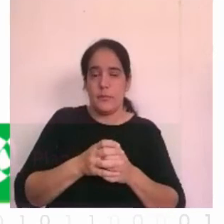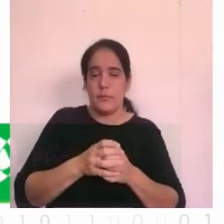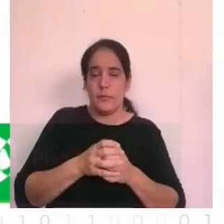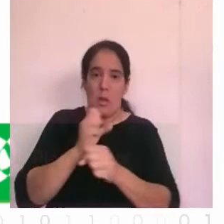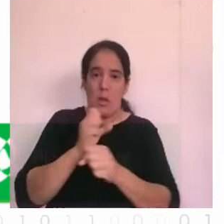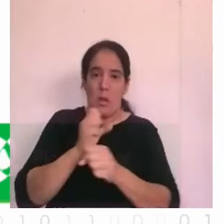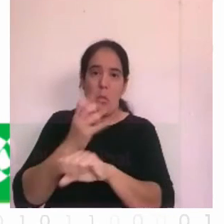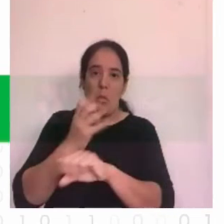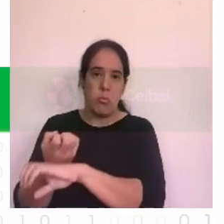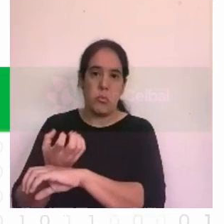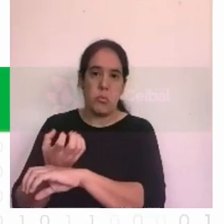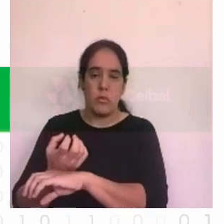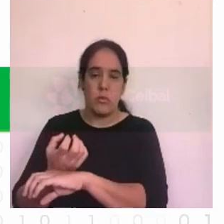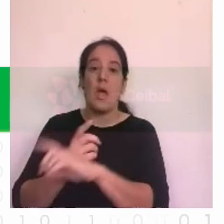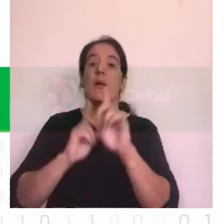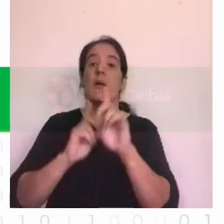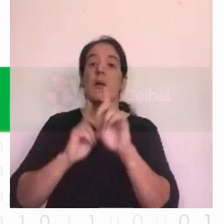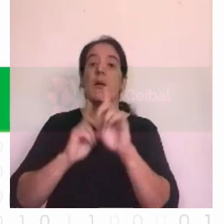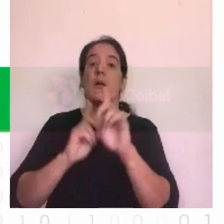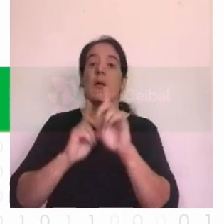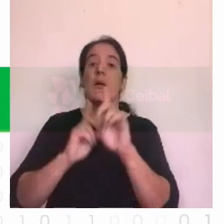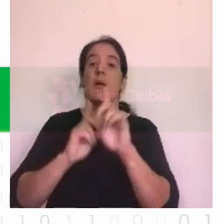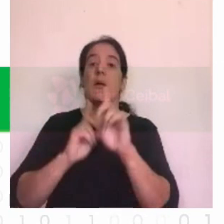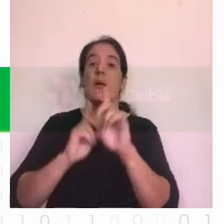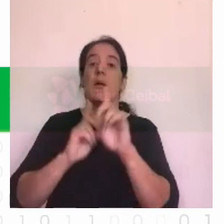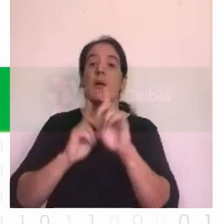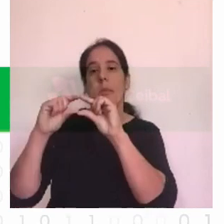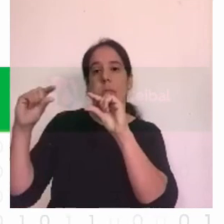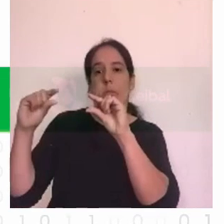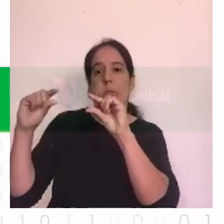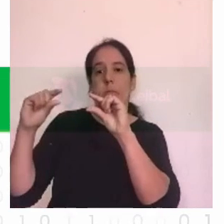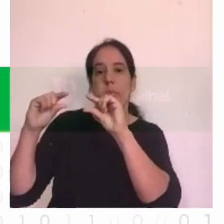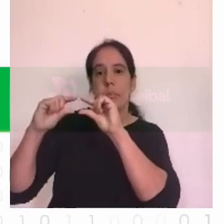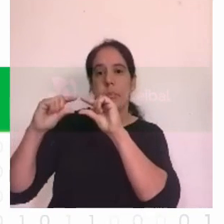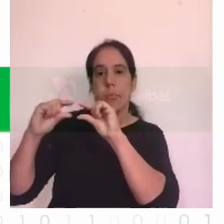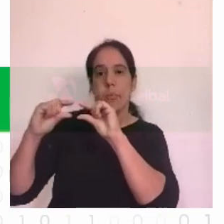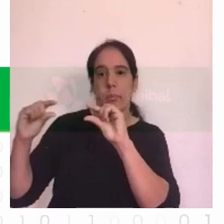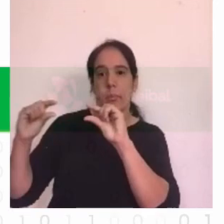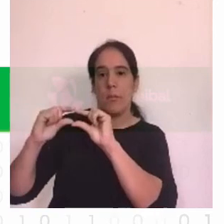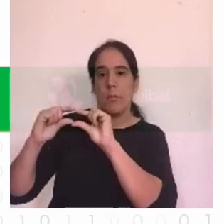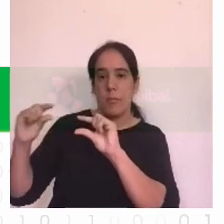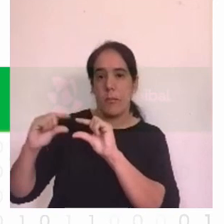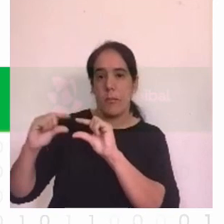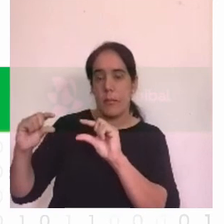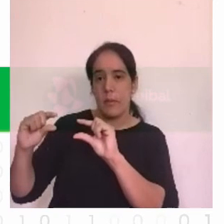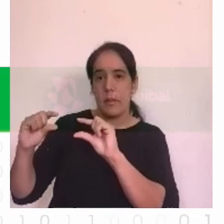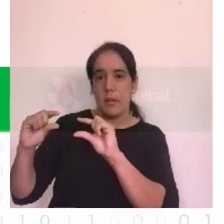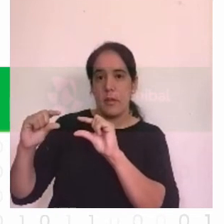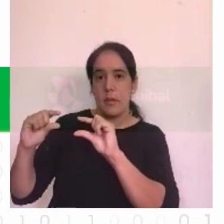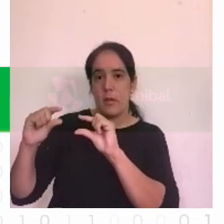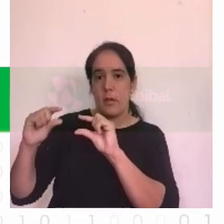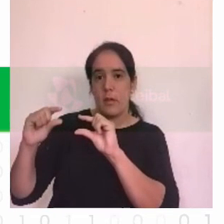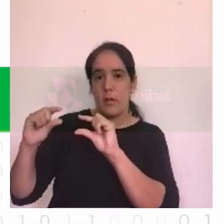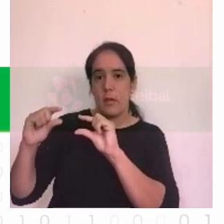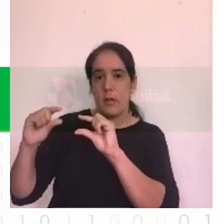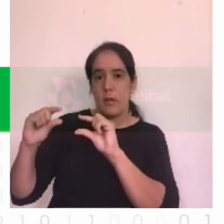y hay algunas pestañas con series mensuales. Por ejemplo, acá estamos viendo series mensuales de remuneraciones